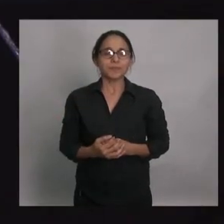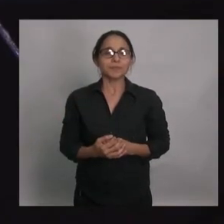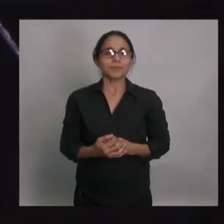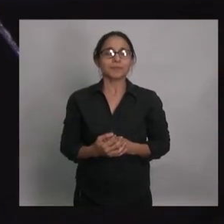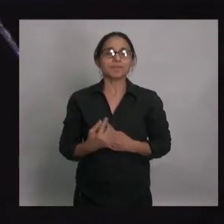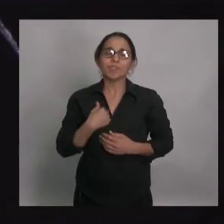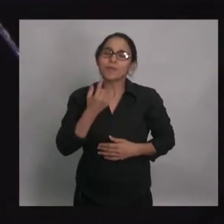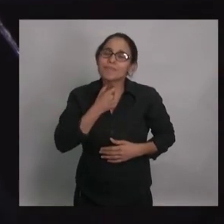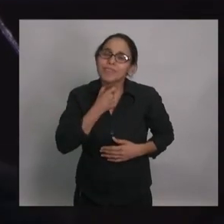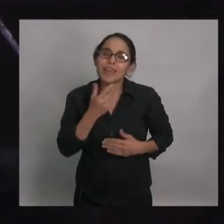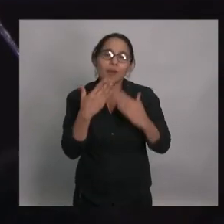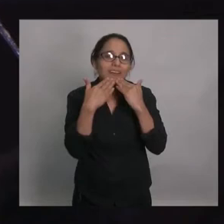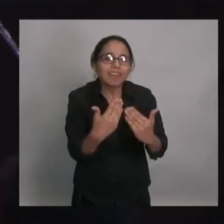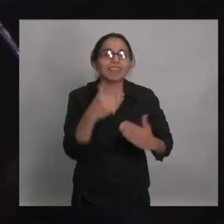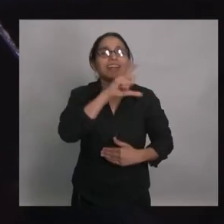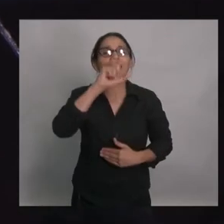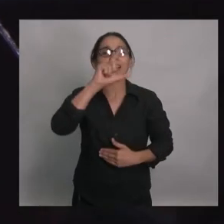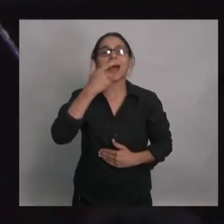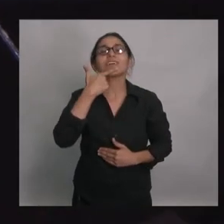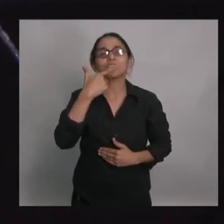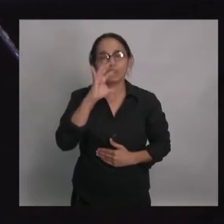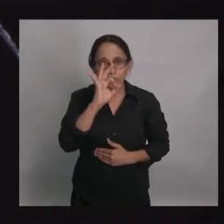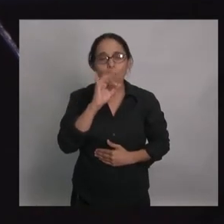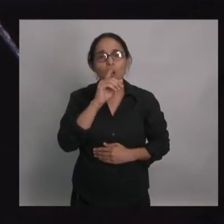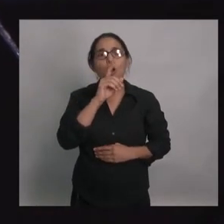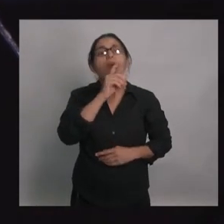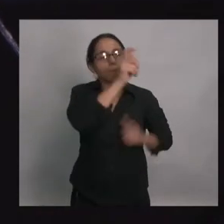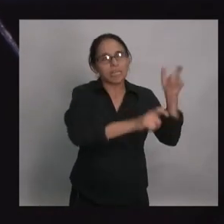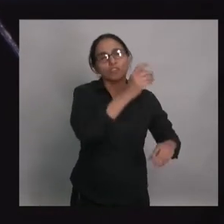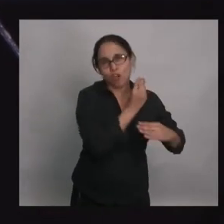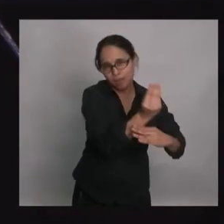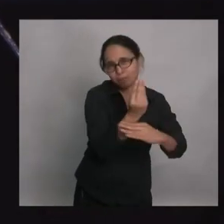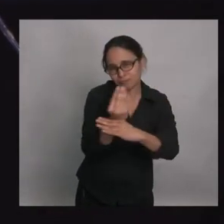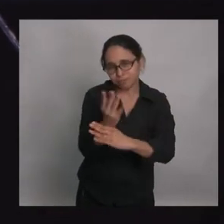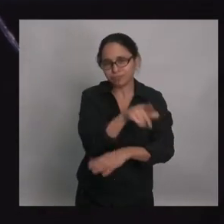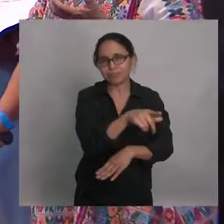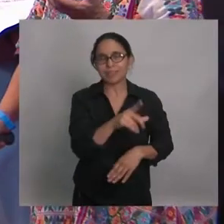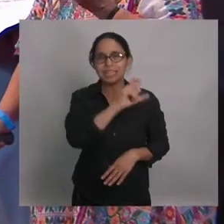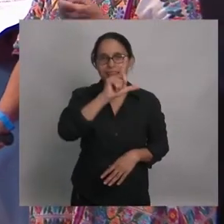quiero agradecer a glaydson ya sus representantes directivos